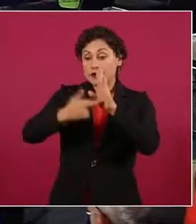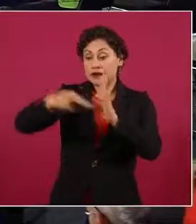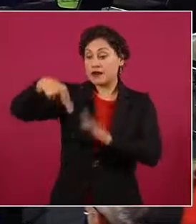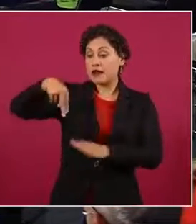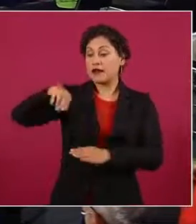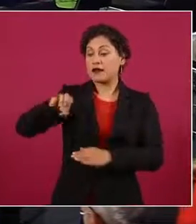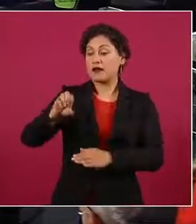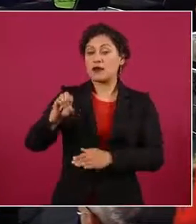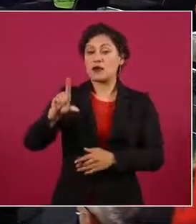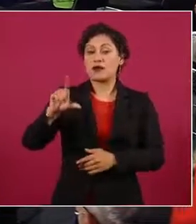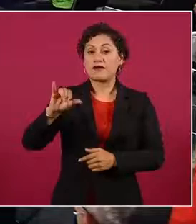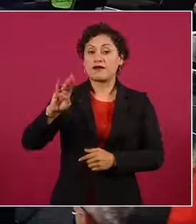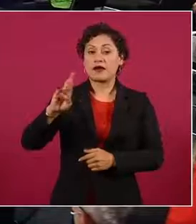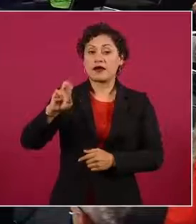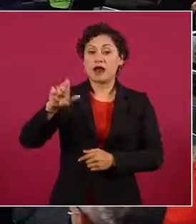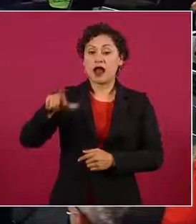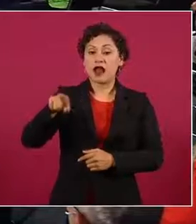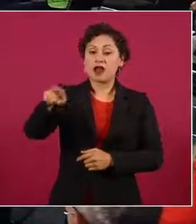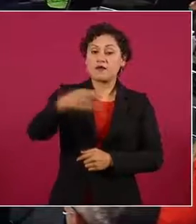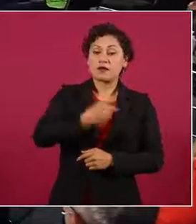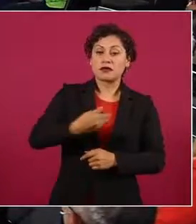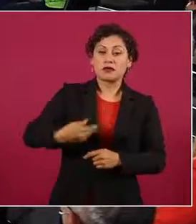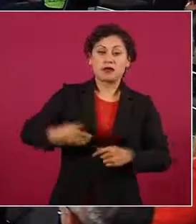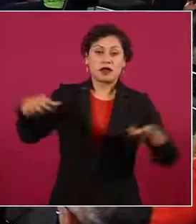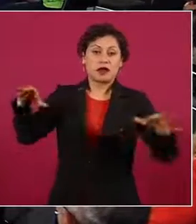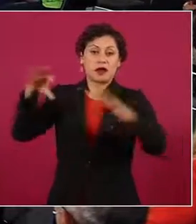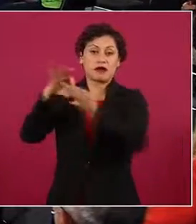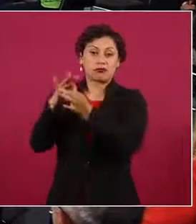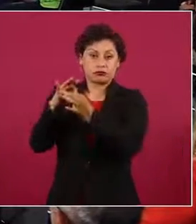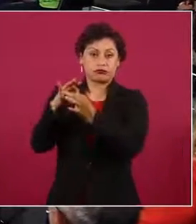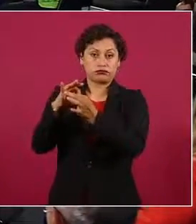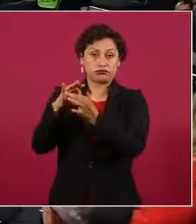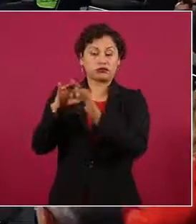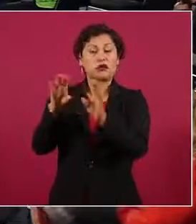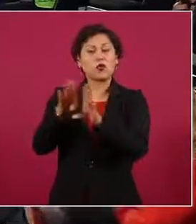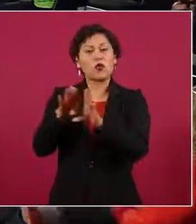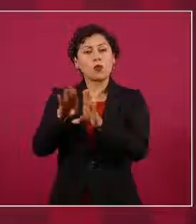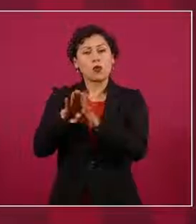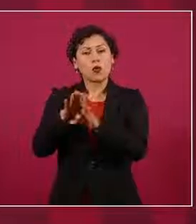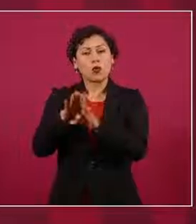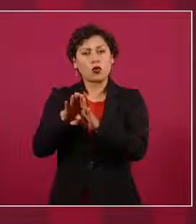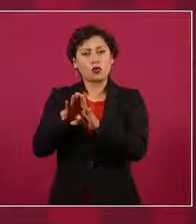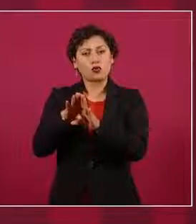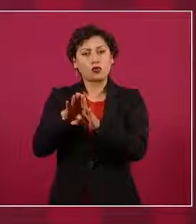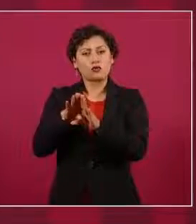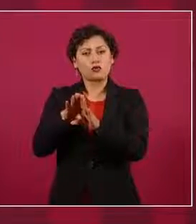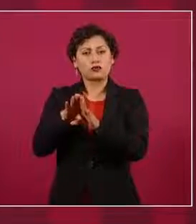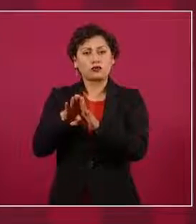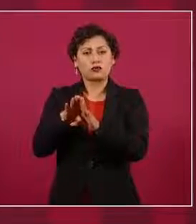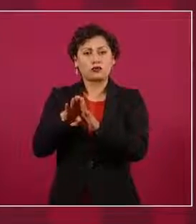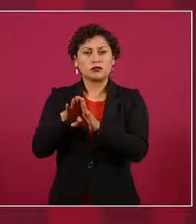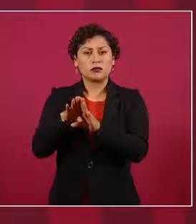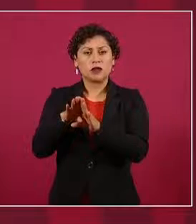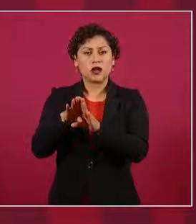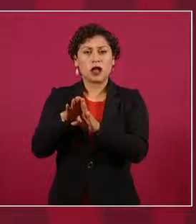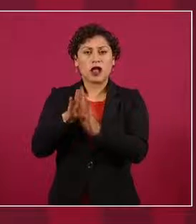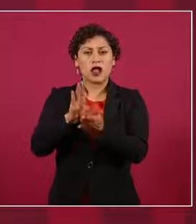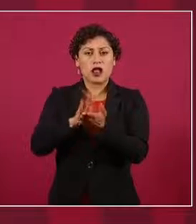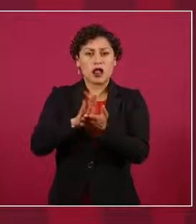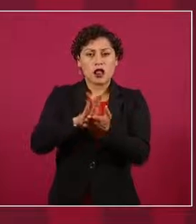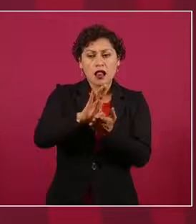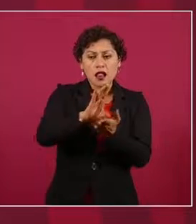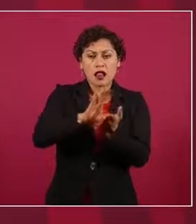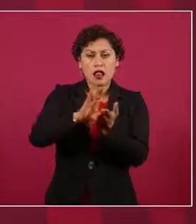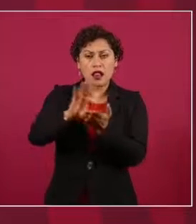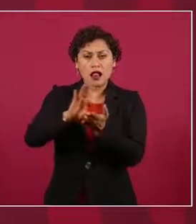le otorgan créditos más allá de la